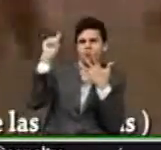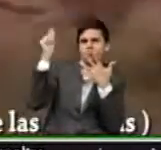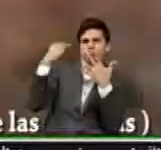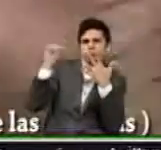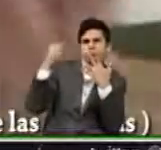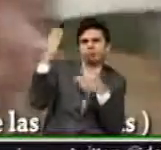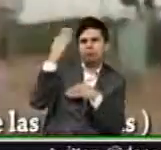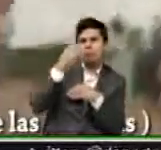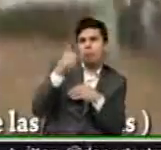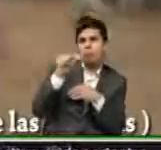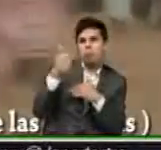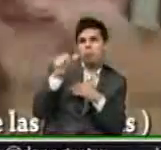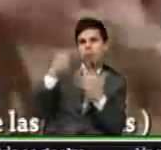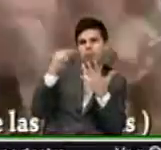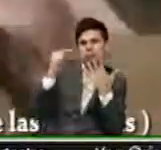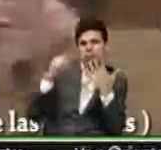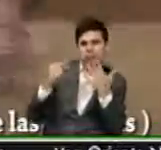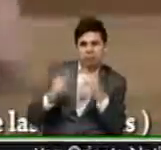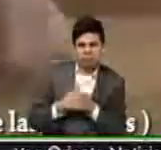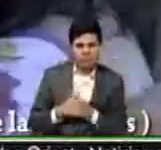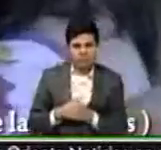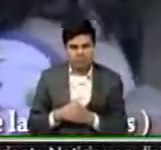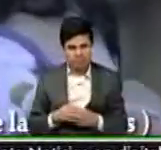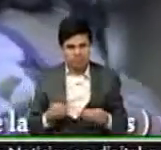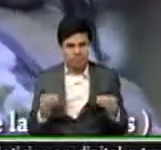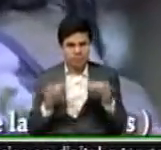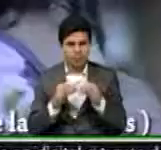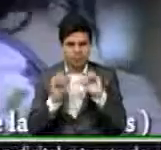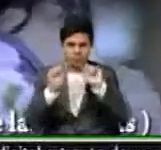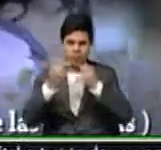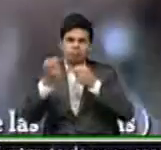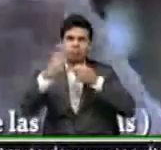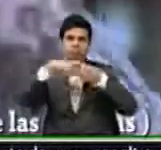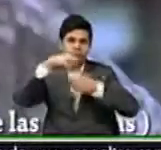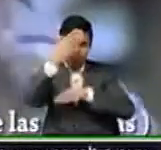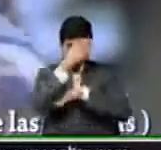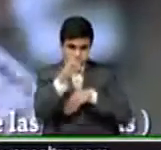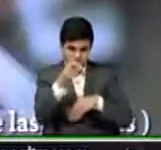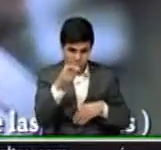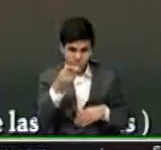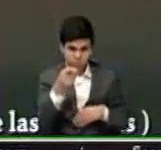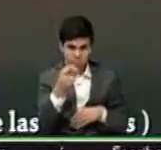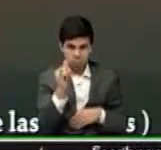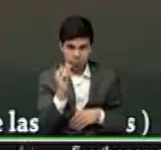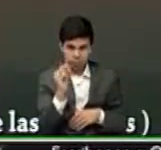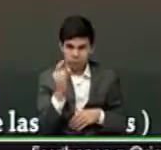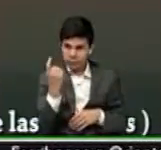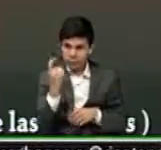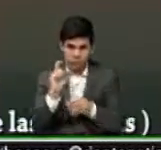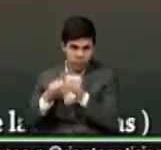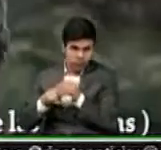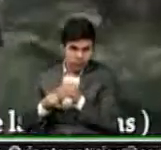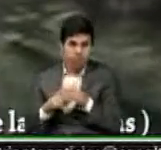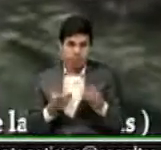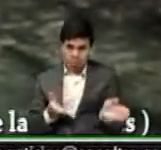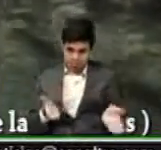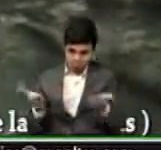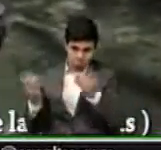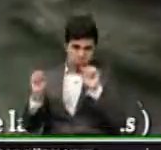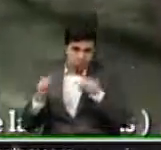diferentes secciones concursantes. Por otro lado, aún pueden inscribir sus trabajos si están interesados en participar.